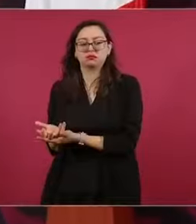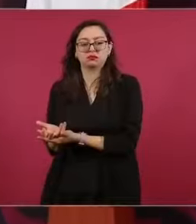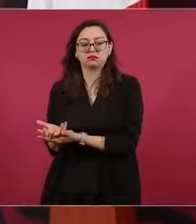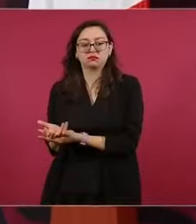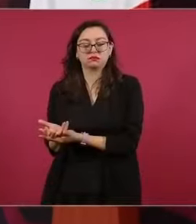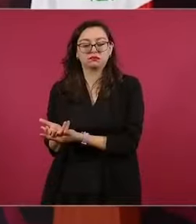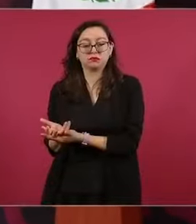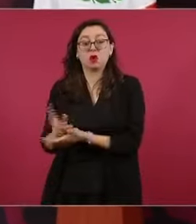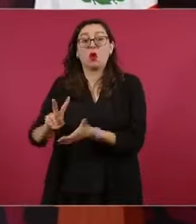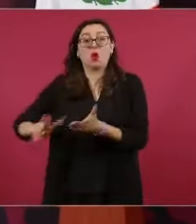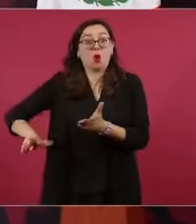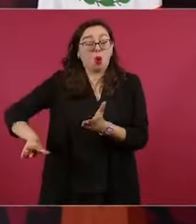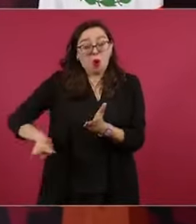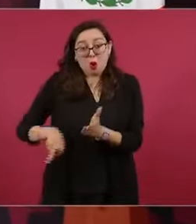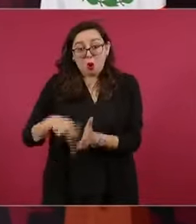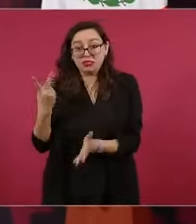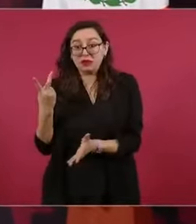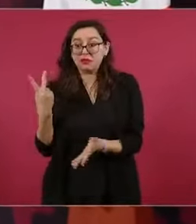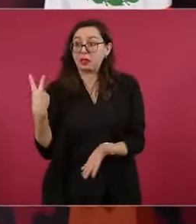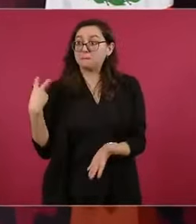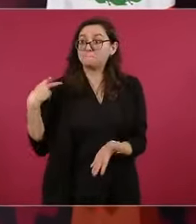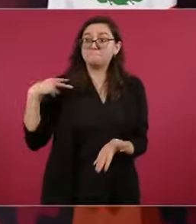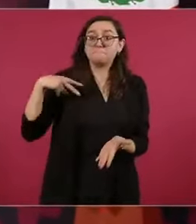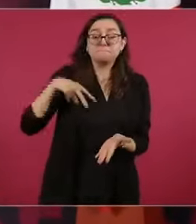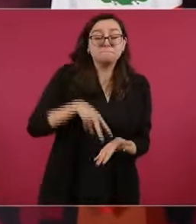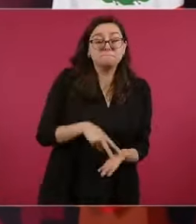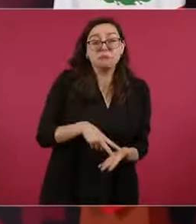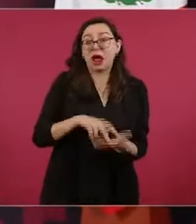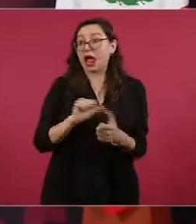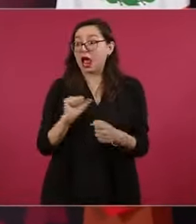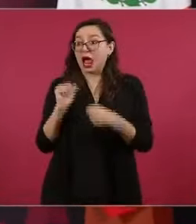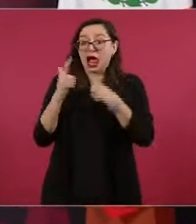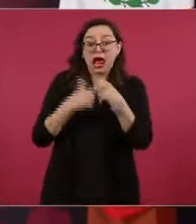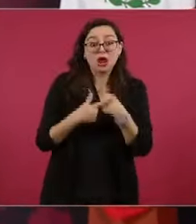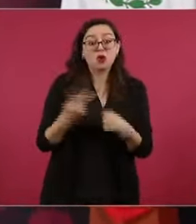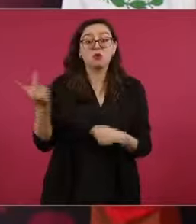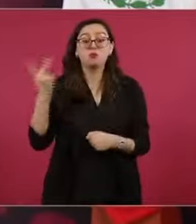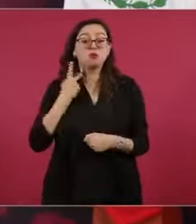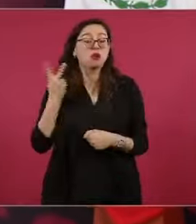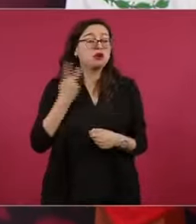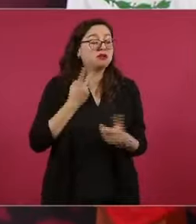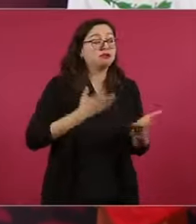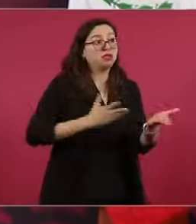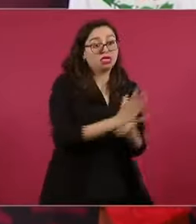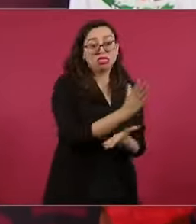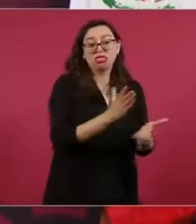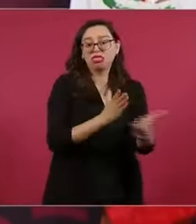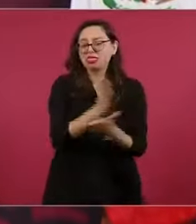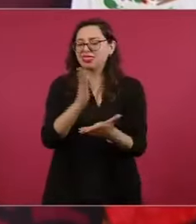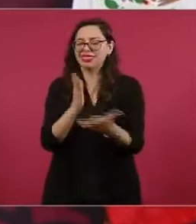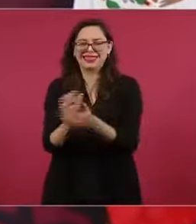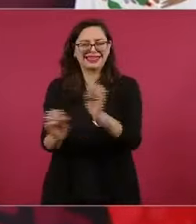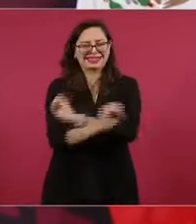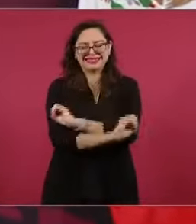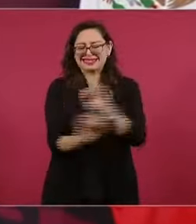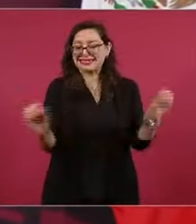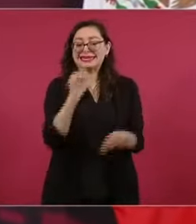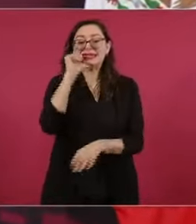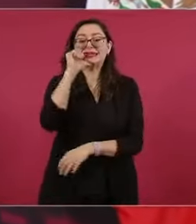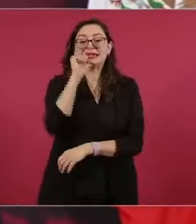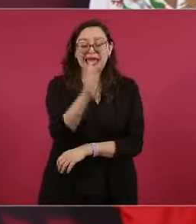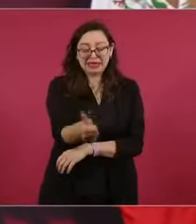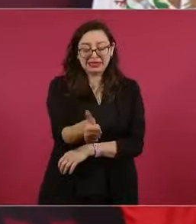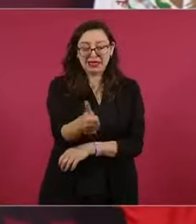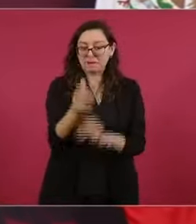y no vuelvo a participar en ningún asunto político.